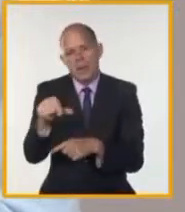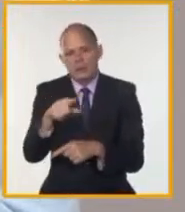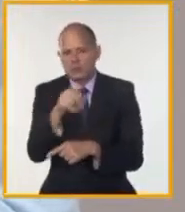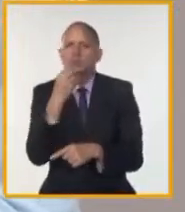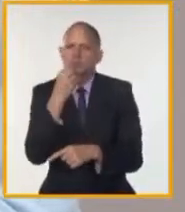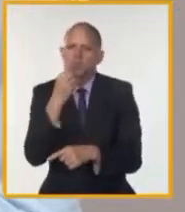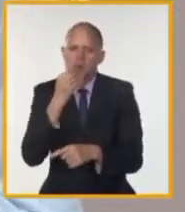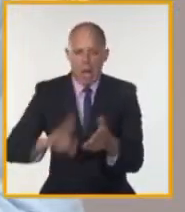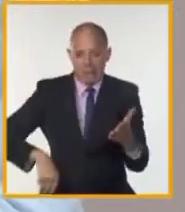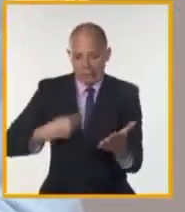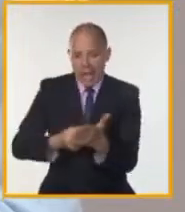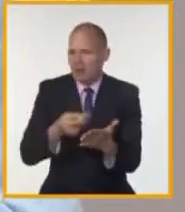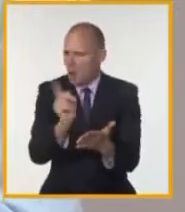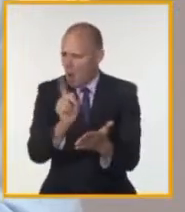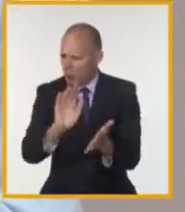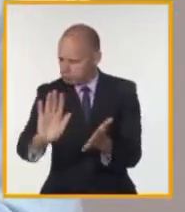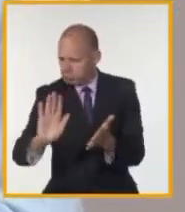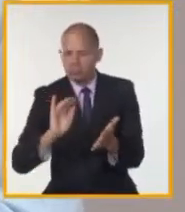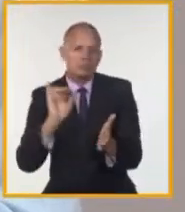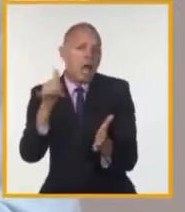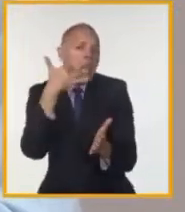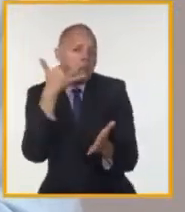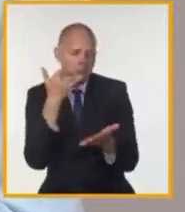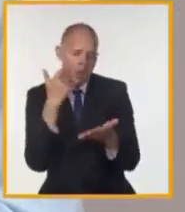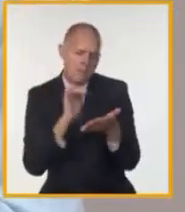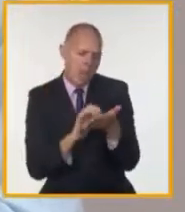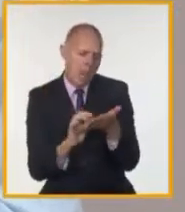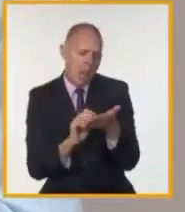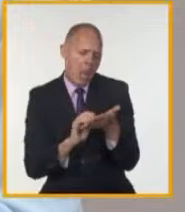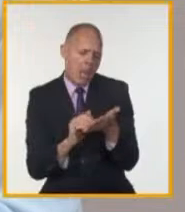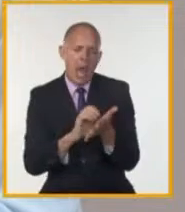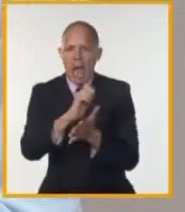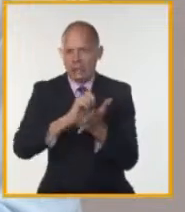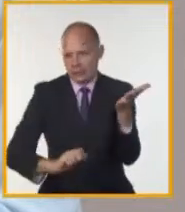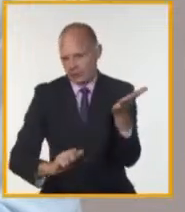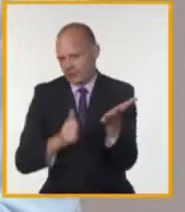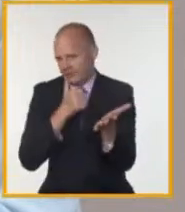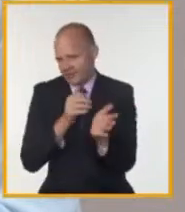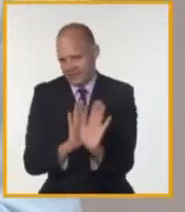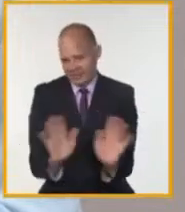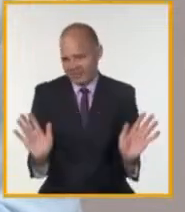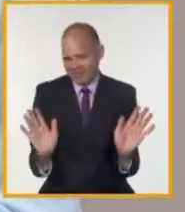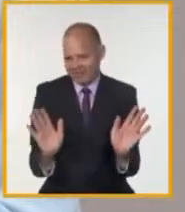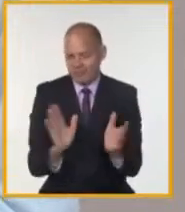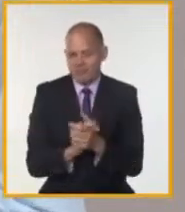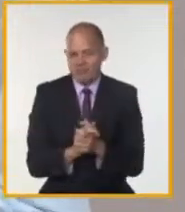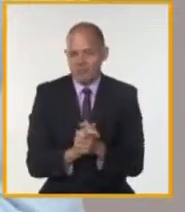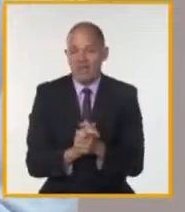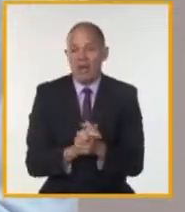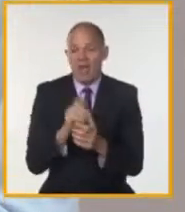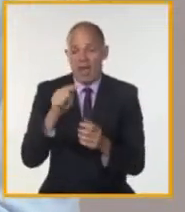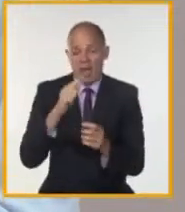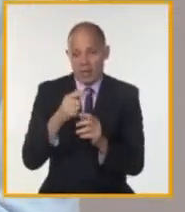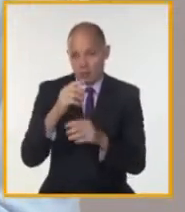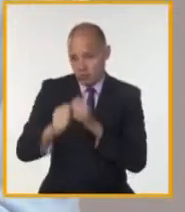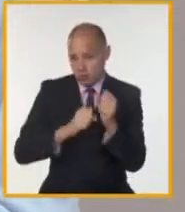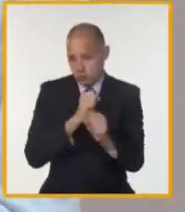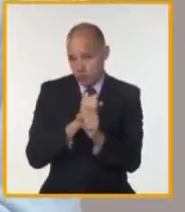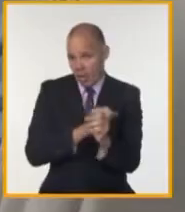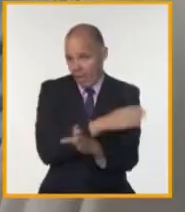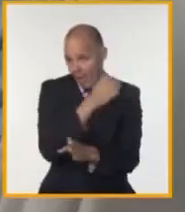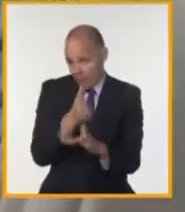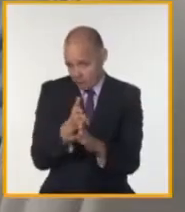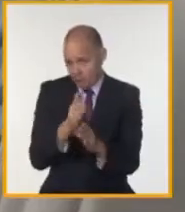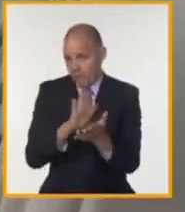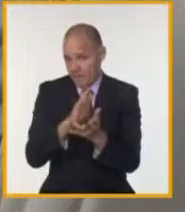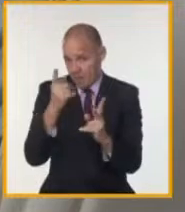Además de los 16 millones en los 5 meses que va hasta el cierre de mayo. Además de la PK, en las agencias viales